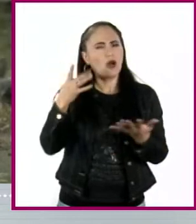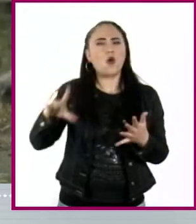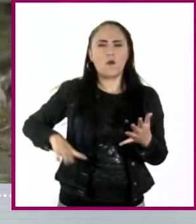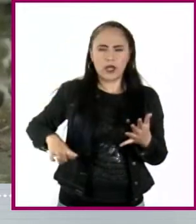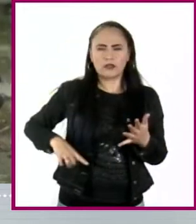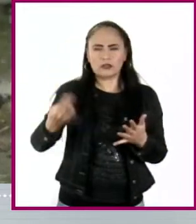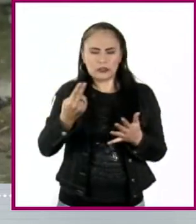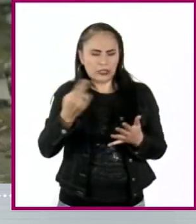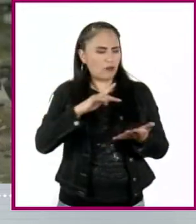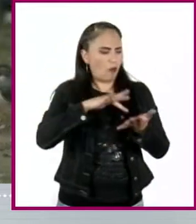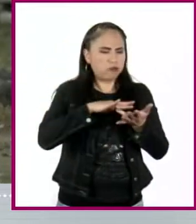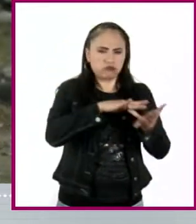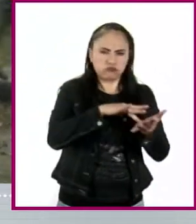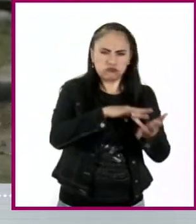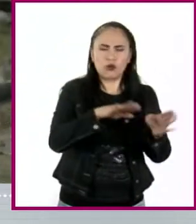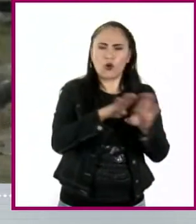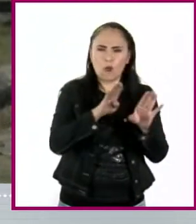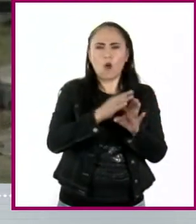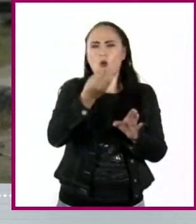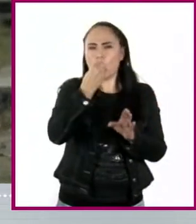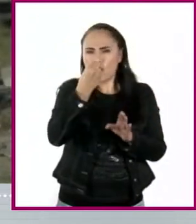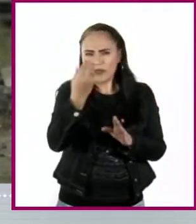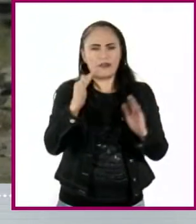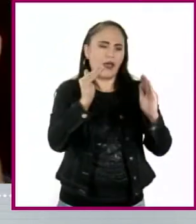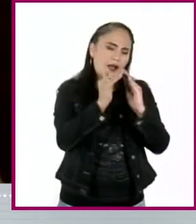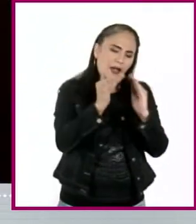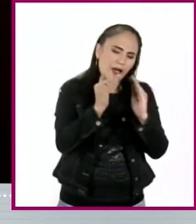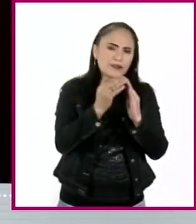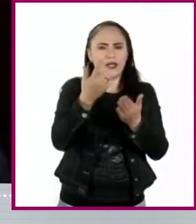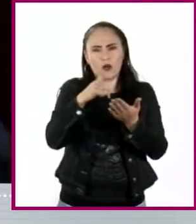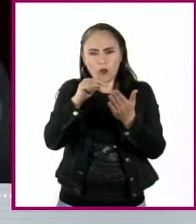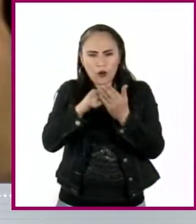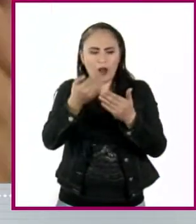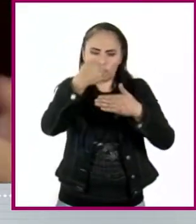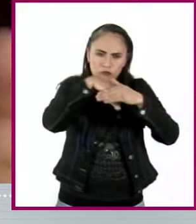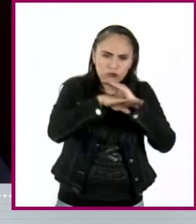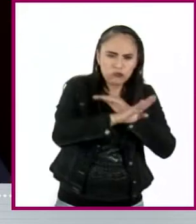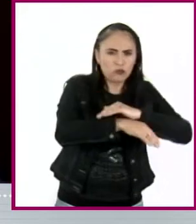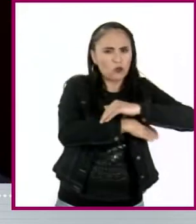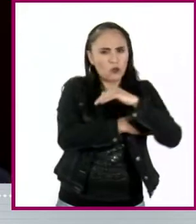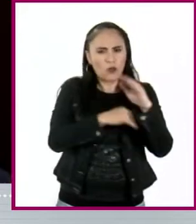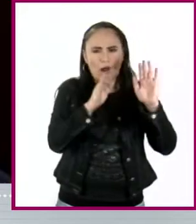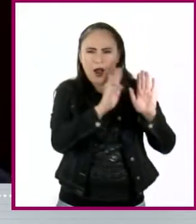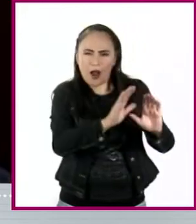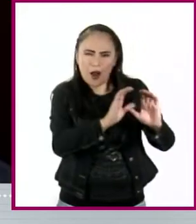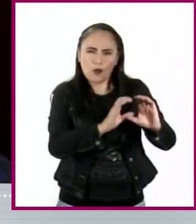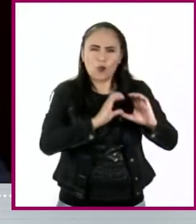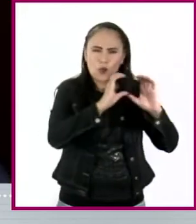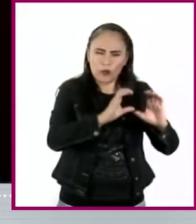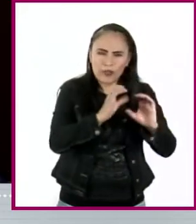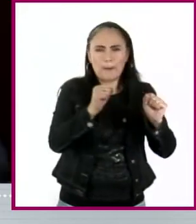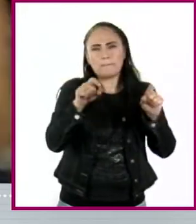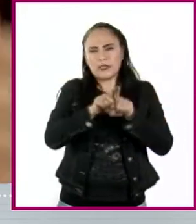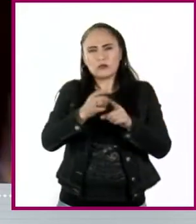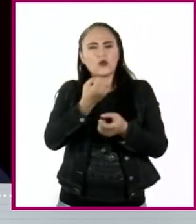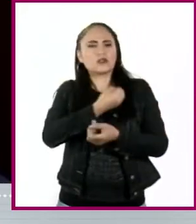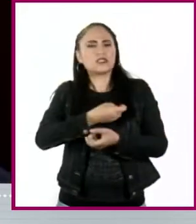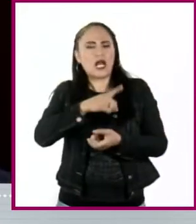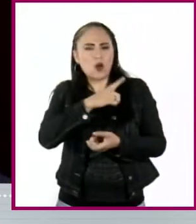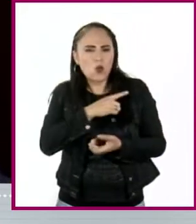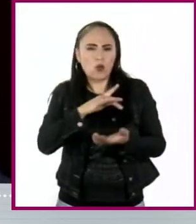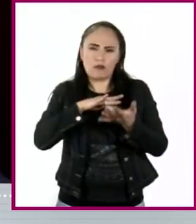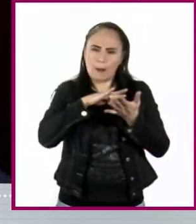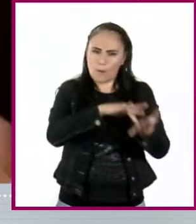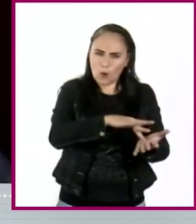asistencia en alimentos, en un espacio seguro, en un refugio, apoyos en temas de salud, apoyo